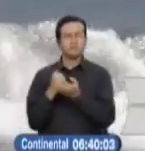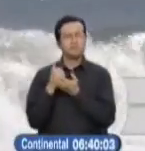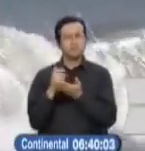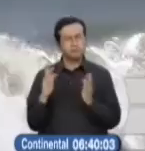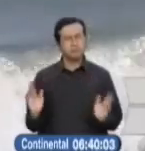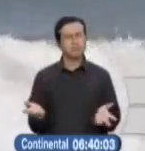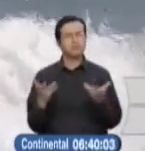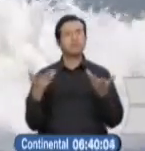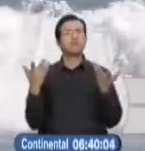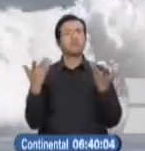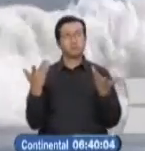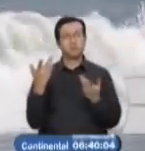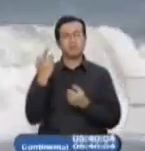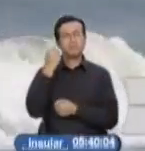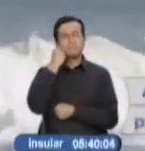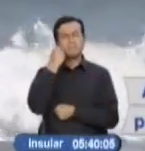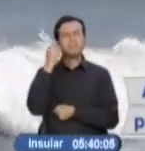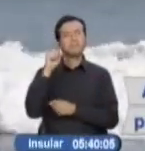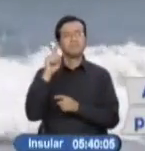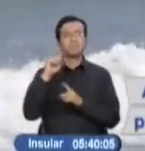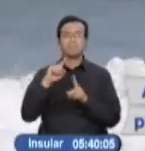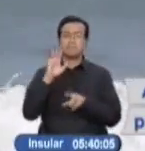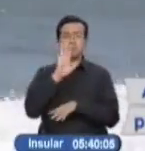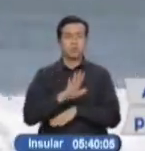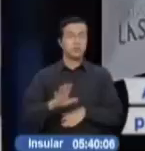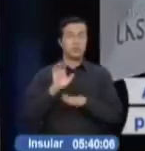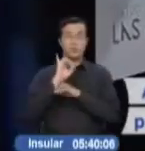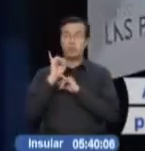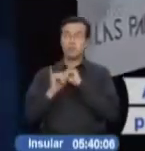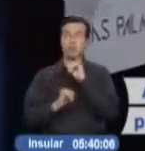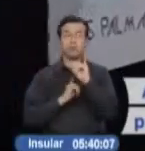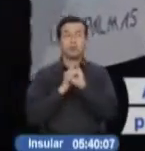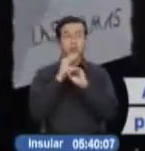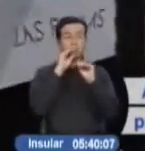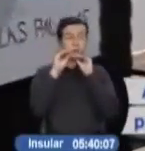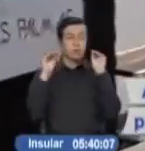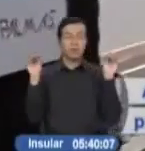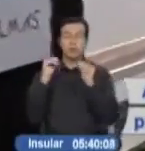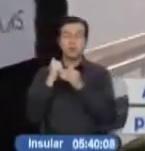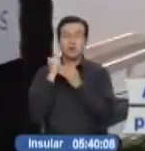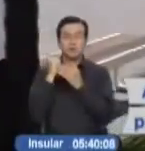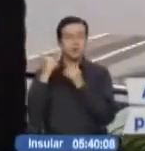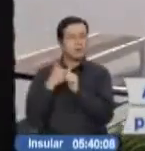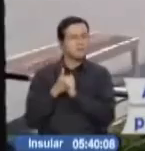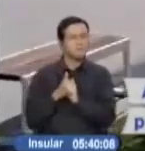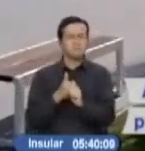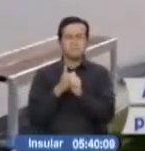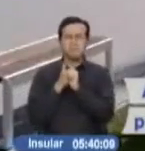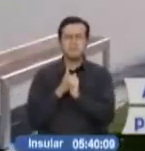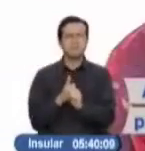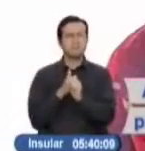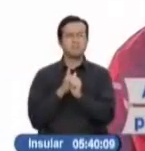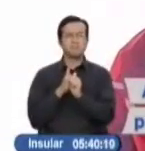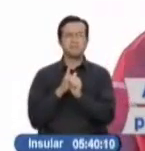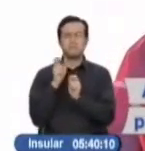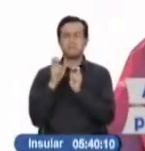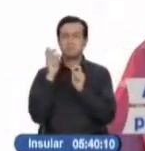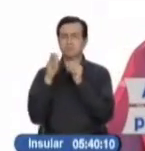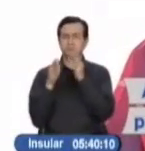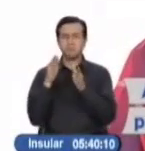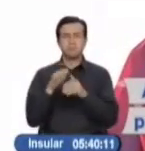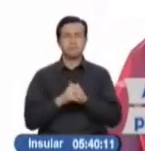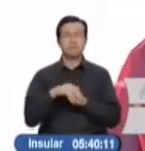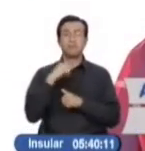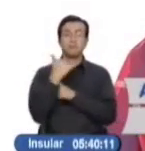motivándolo. Por eso han previsto iniciar una campaña a nivel nacional e internacional para que la ayuda sea permanente a través de esta actividad. Es promocionar